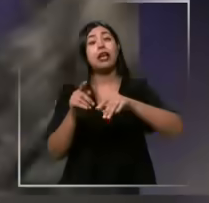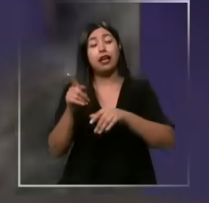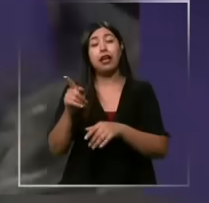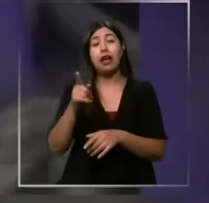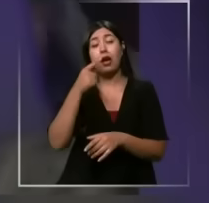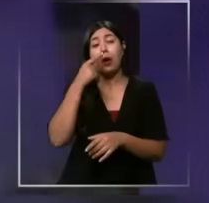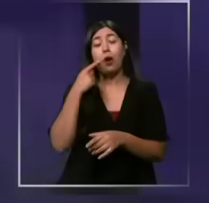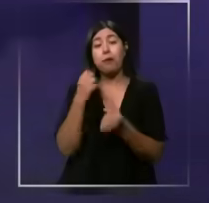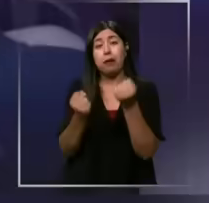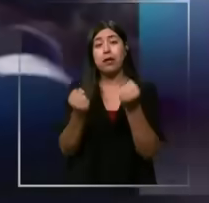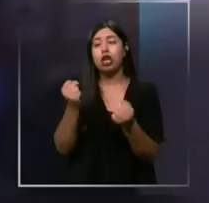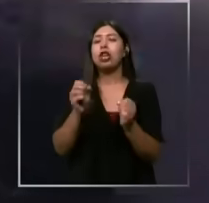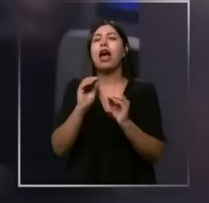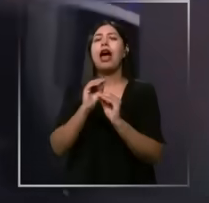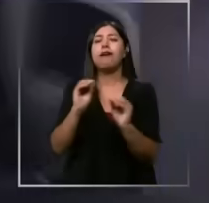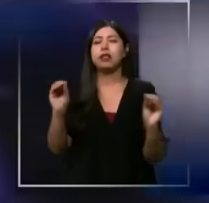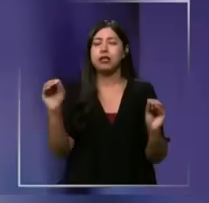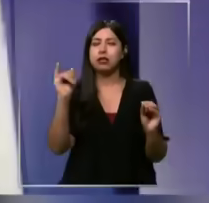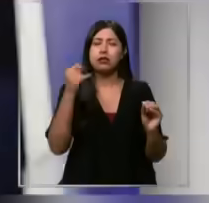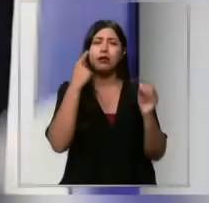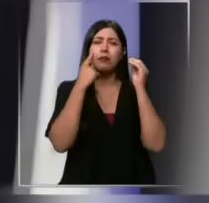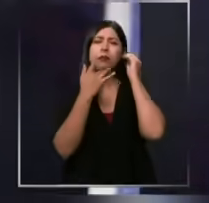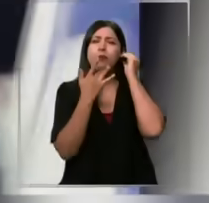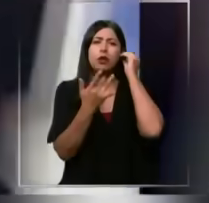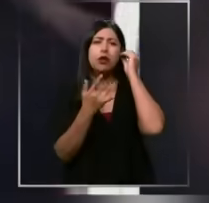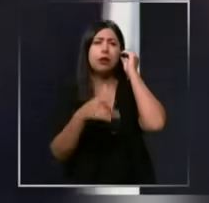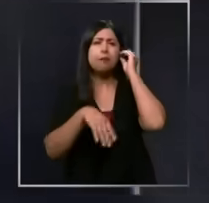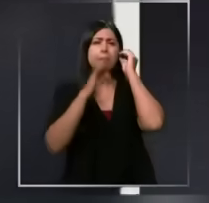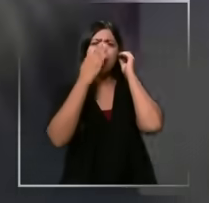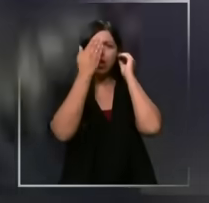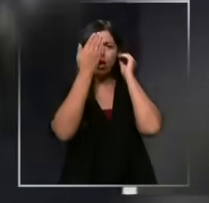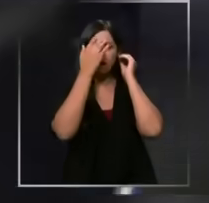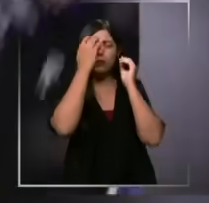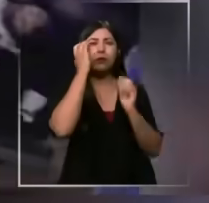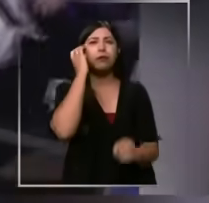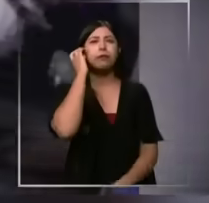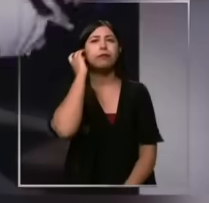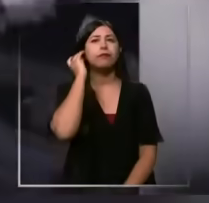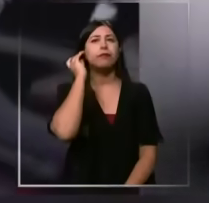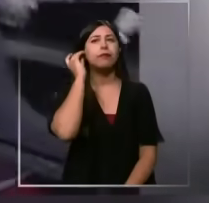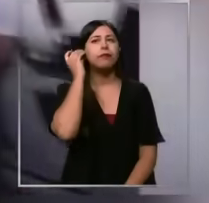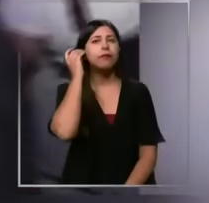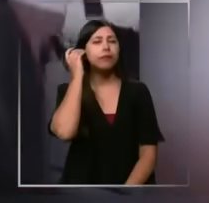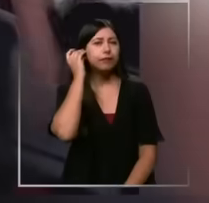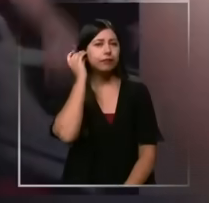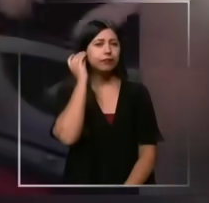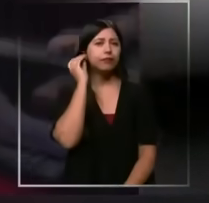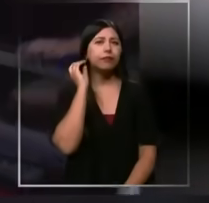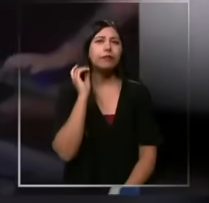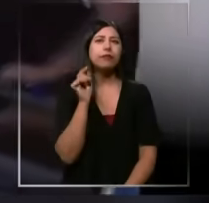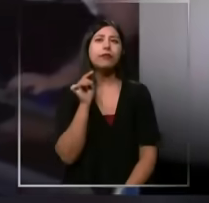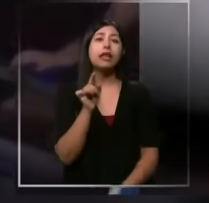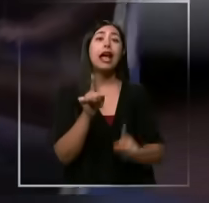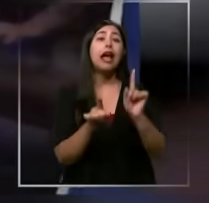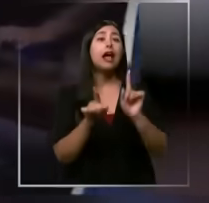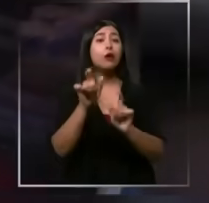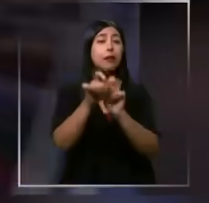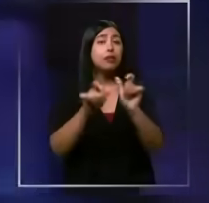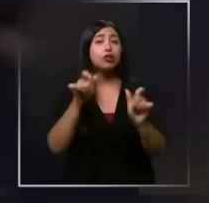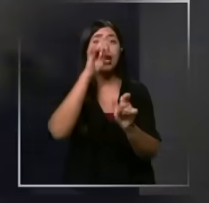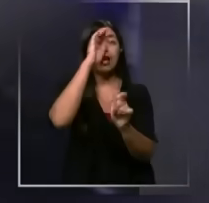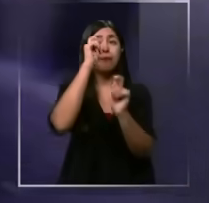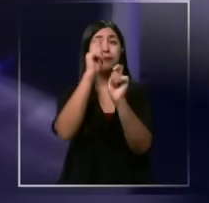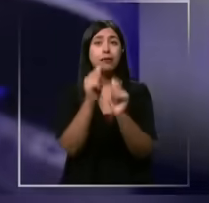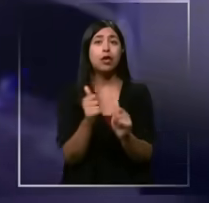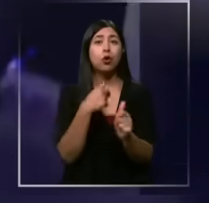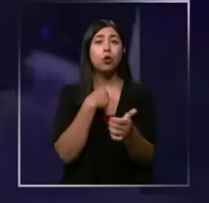a los pasajeros. Y lo otro, ¿por qué usted dice que son cada vez más comunes? Bueno, eso es lo que dicen, algunos especialistas.